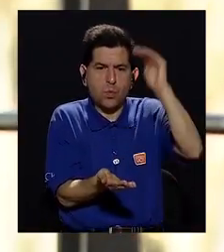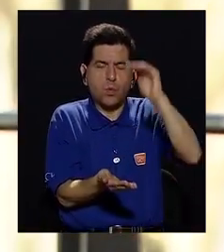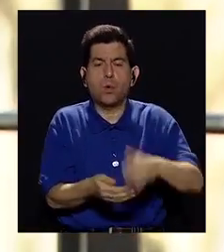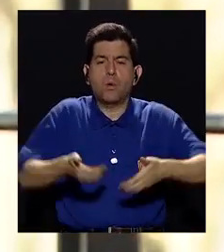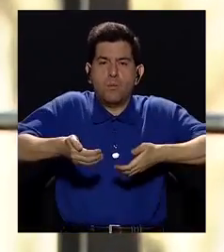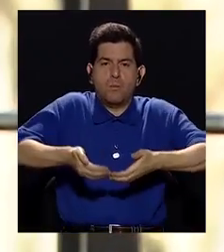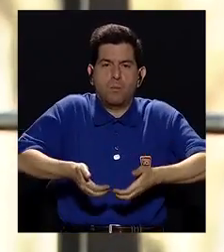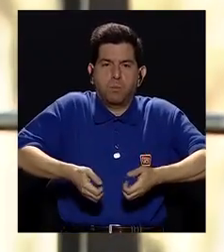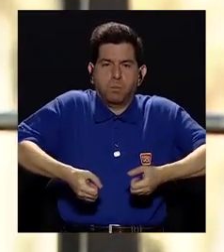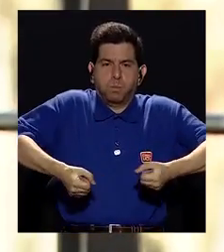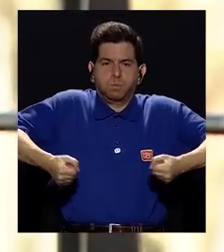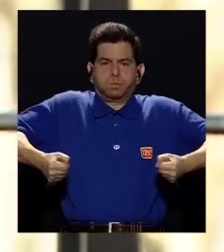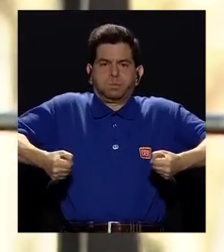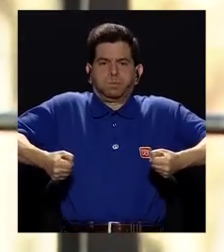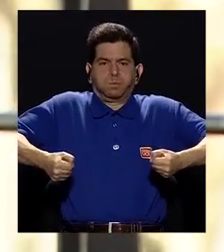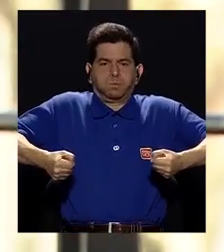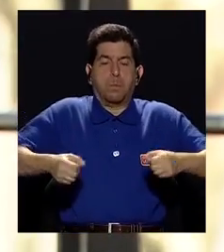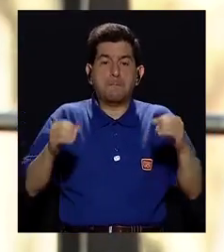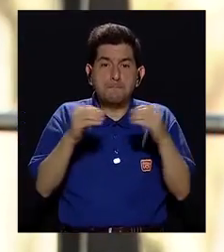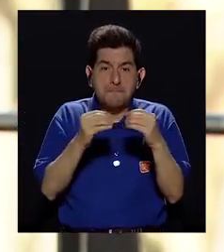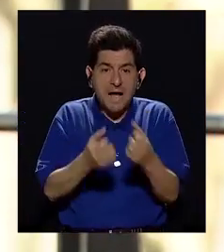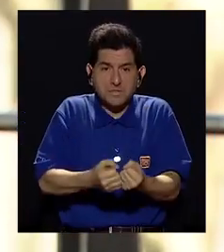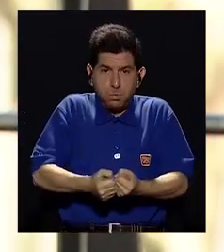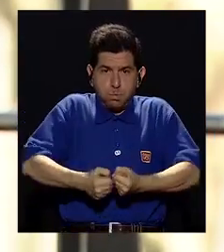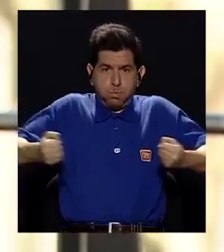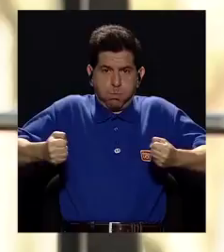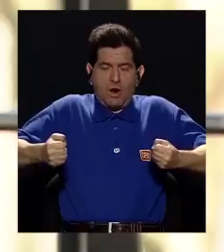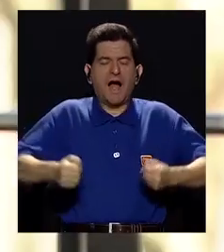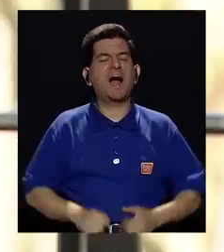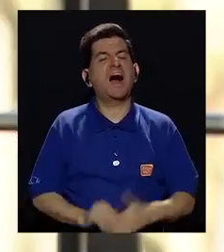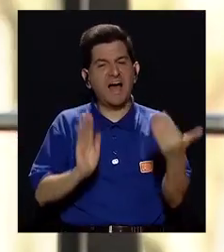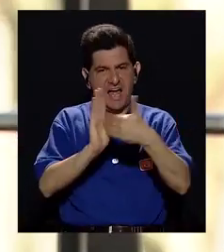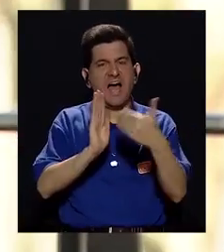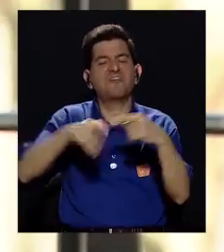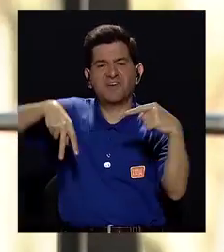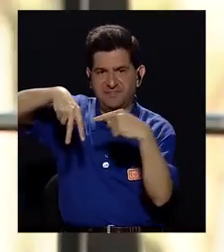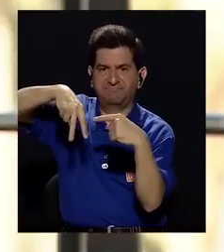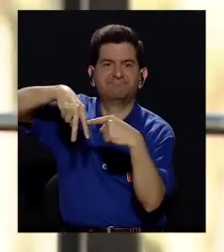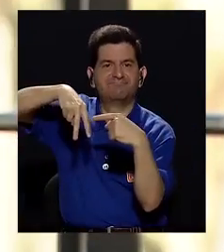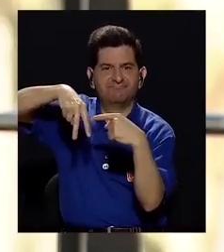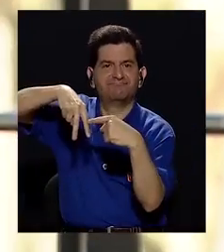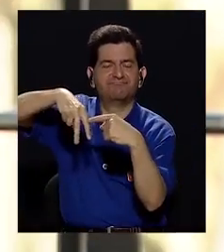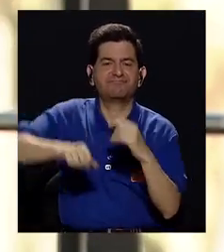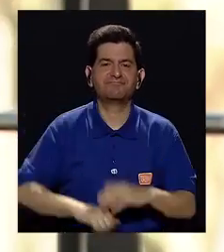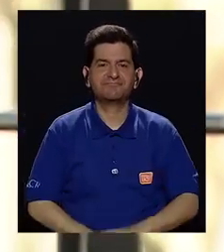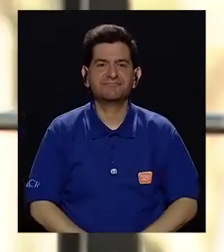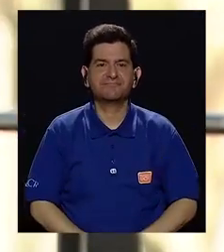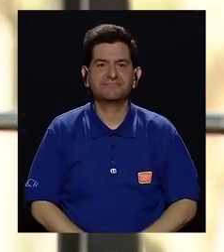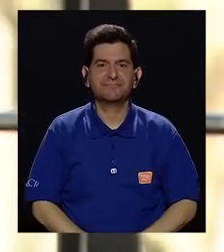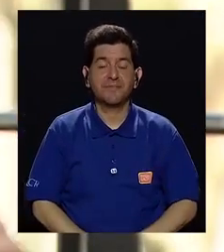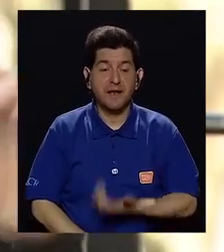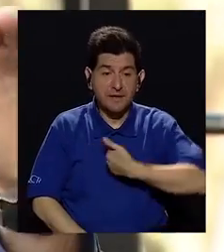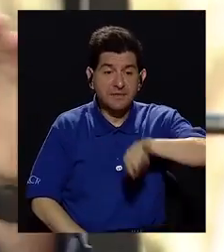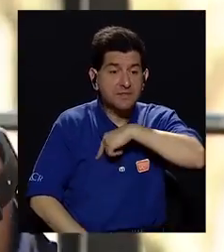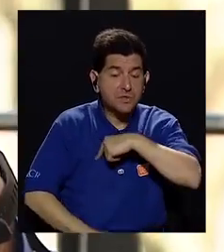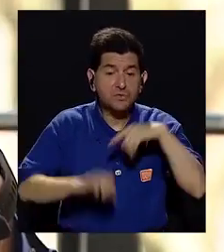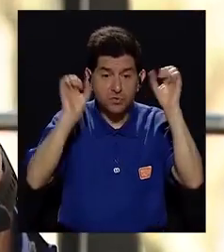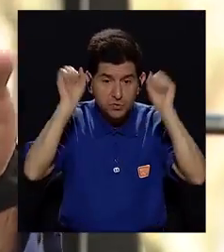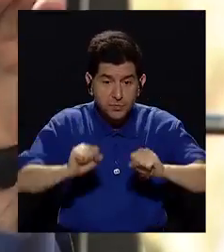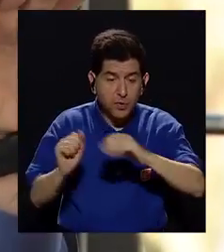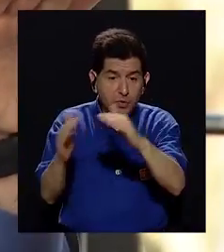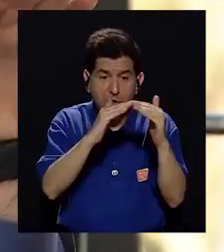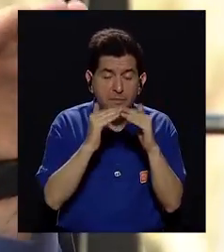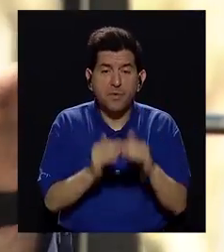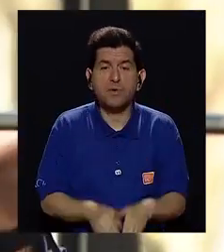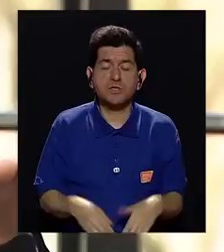aumento en el peso, en la obesidad. Claro. Entonces, a más peso, más desgaste de rodilla. Y entonces, si logramos que la